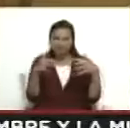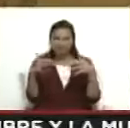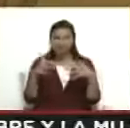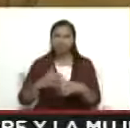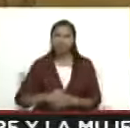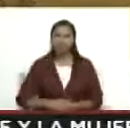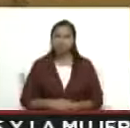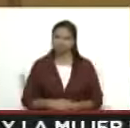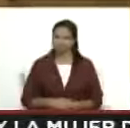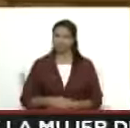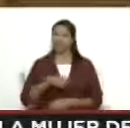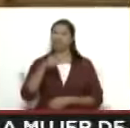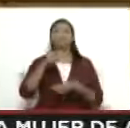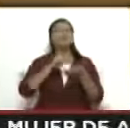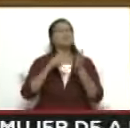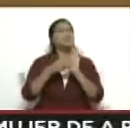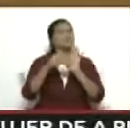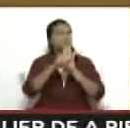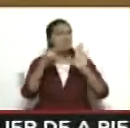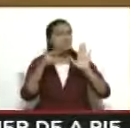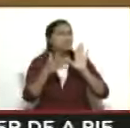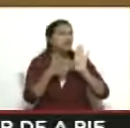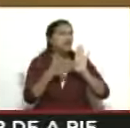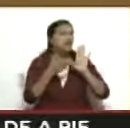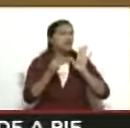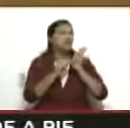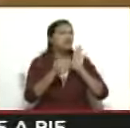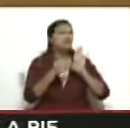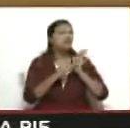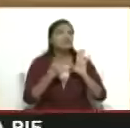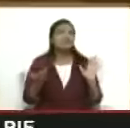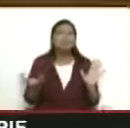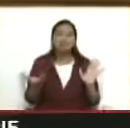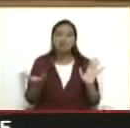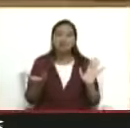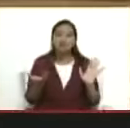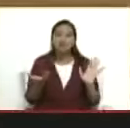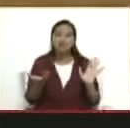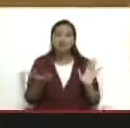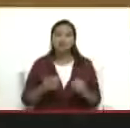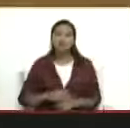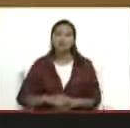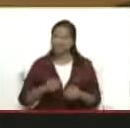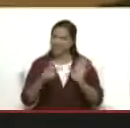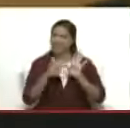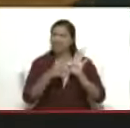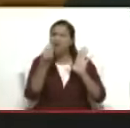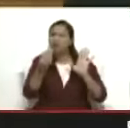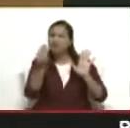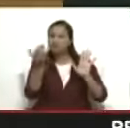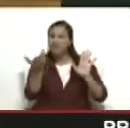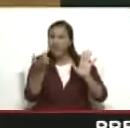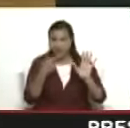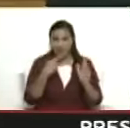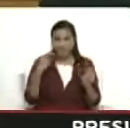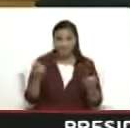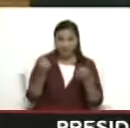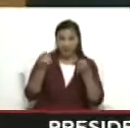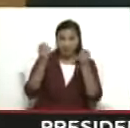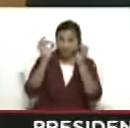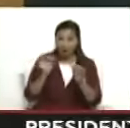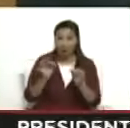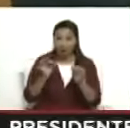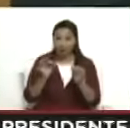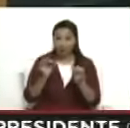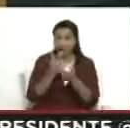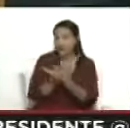¿Esto qué es? ¿Ah? Sí, el mismo final van a tener. ¿Esto qué era? ¿Periodismo? ¿Libertad de